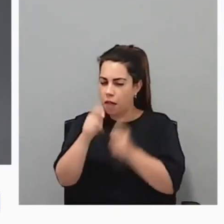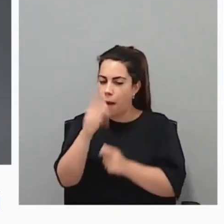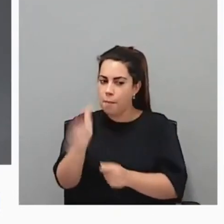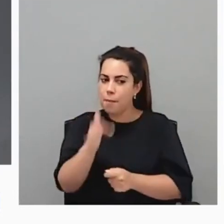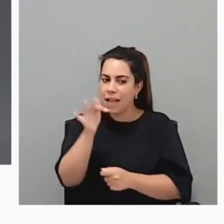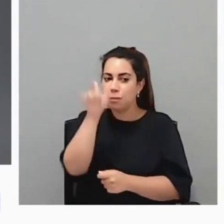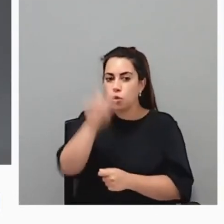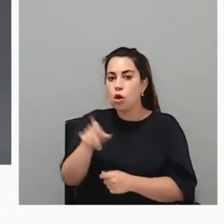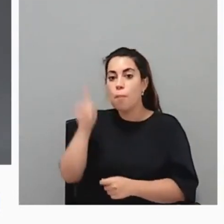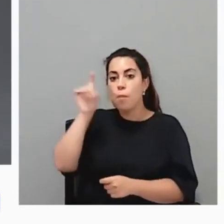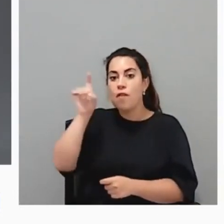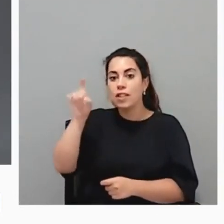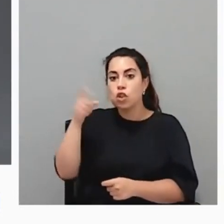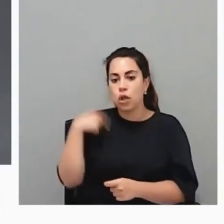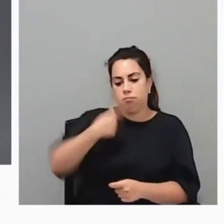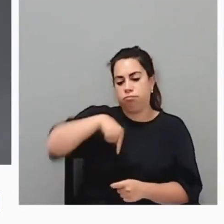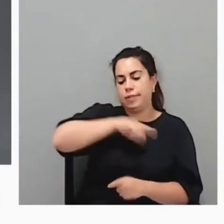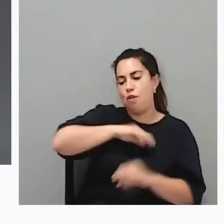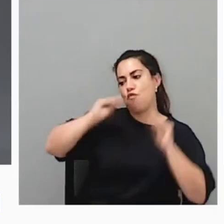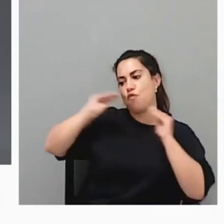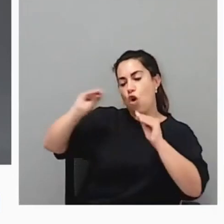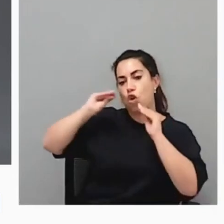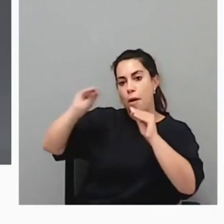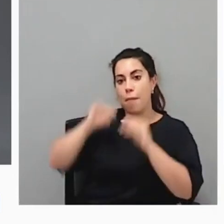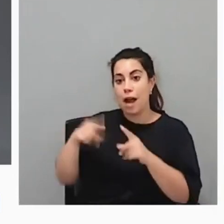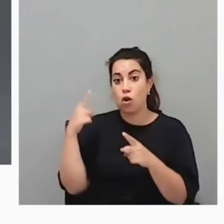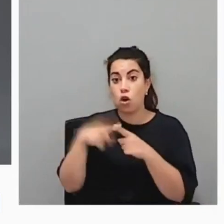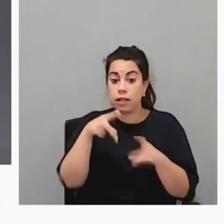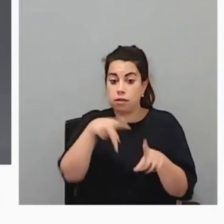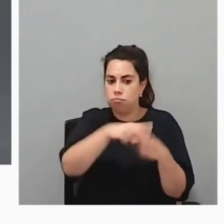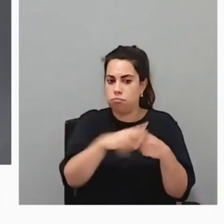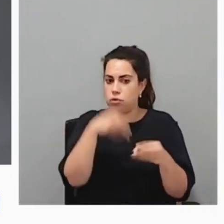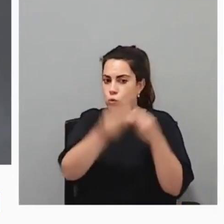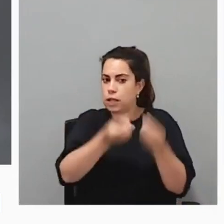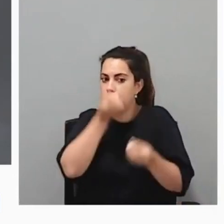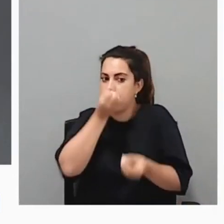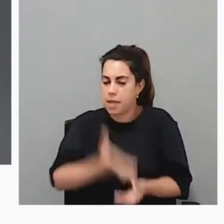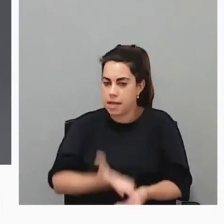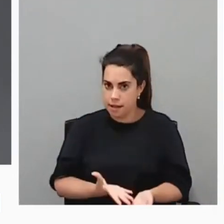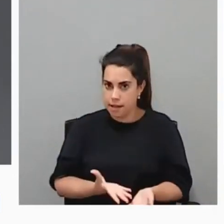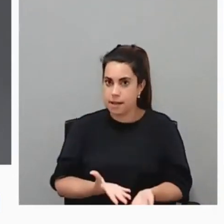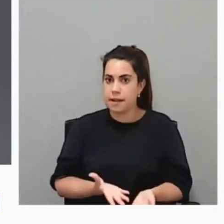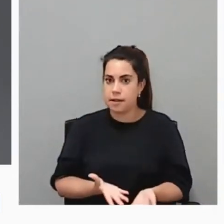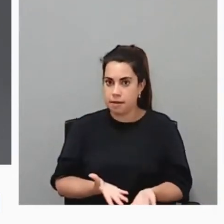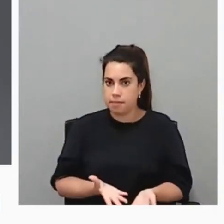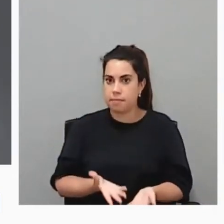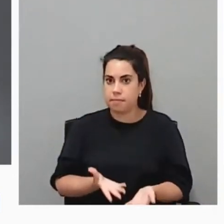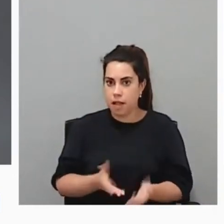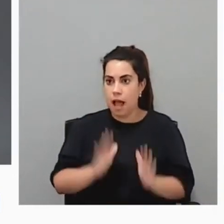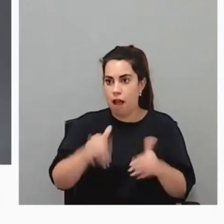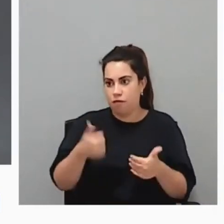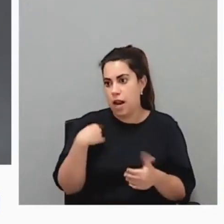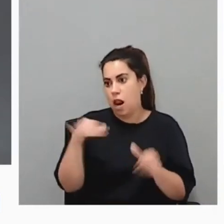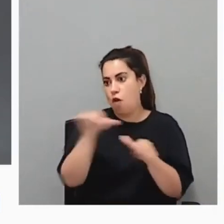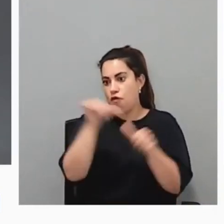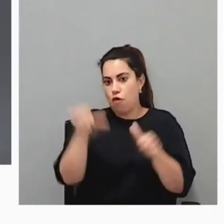sepan utilizar de forma correcta lo que es la tecnología, o sea, ofrecerle una metodología de uso